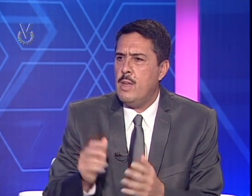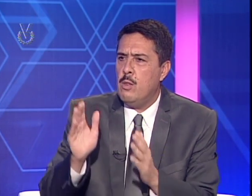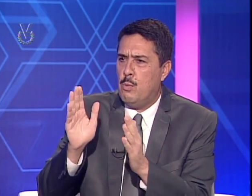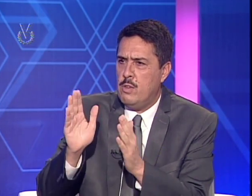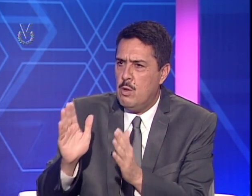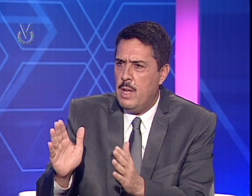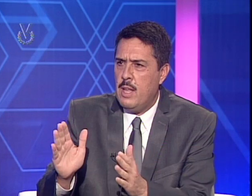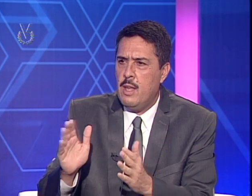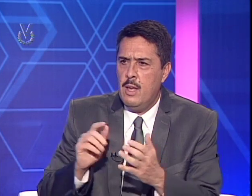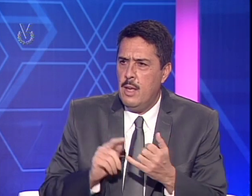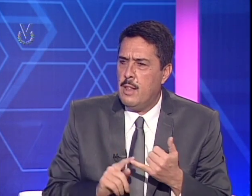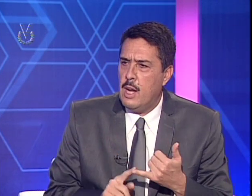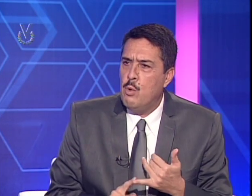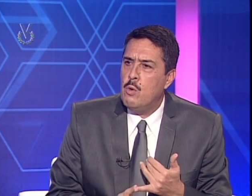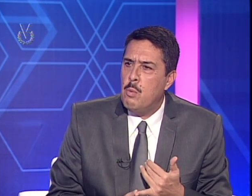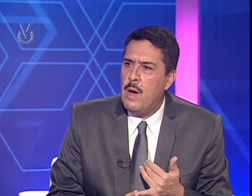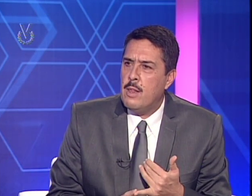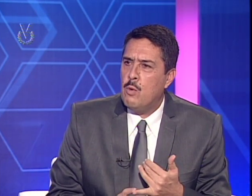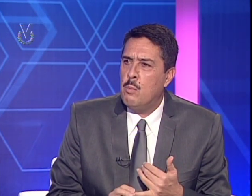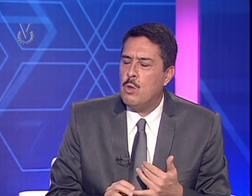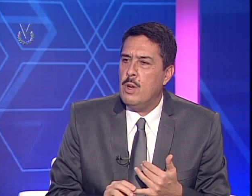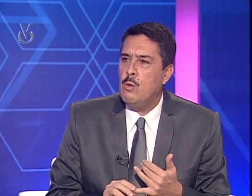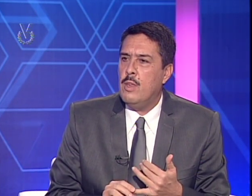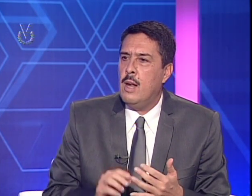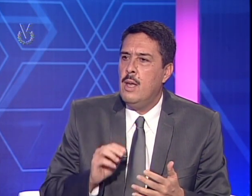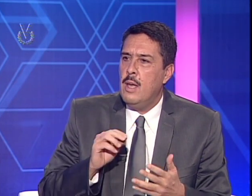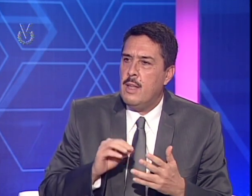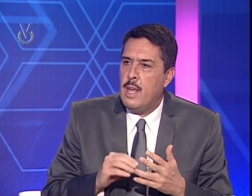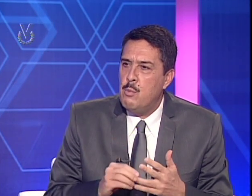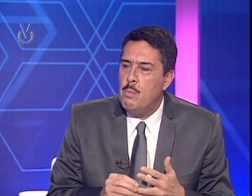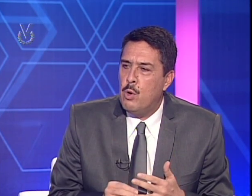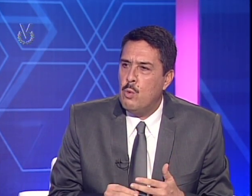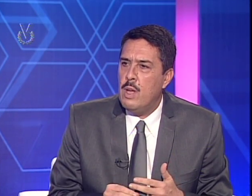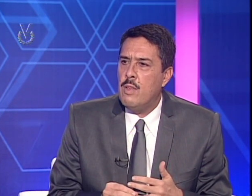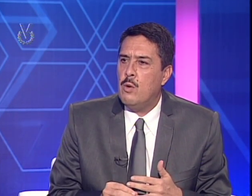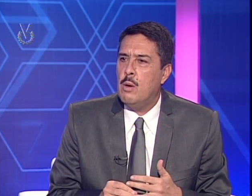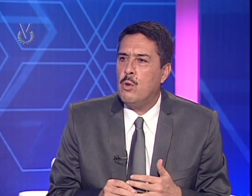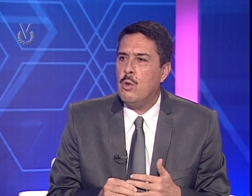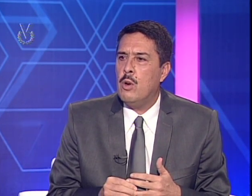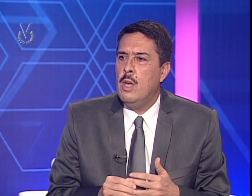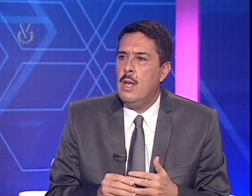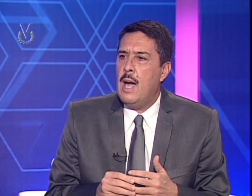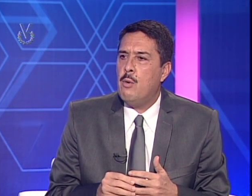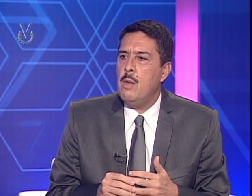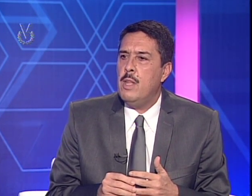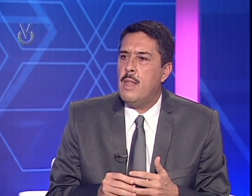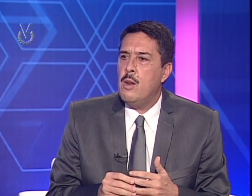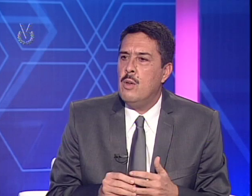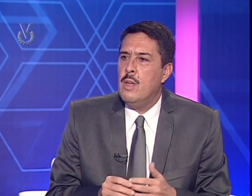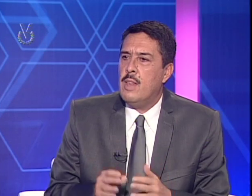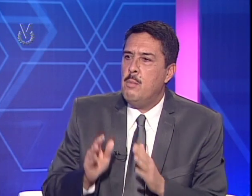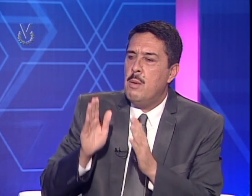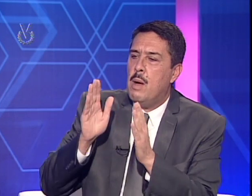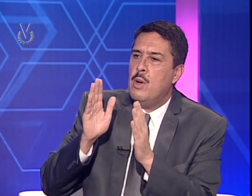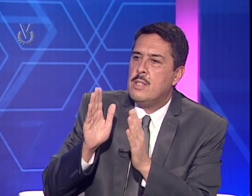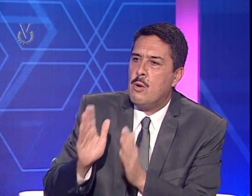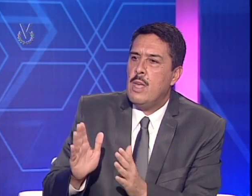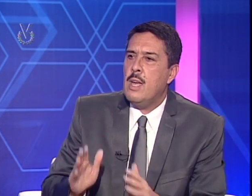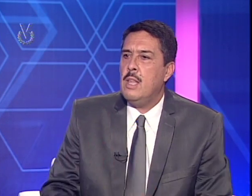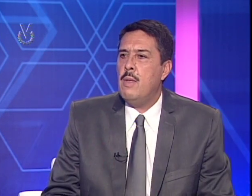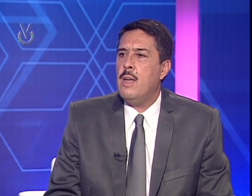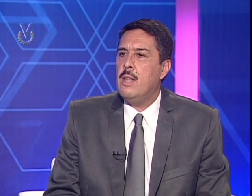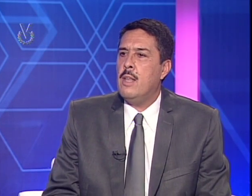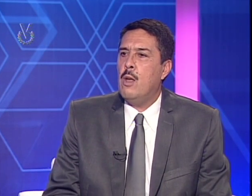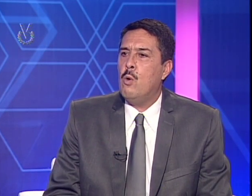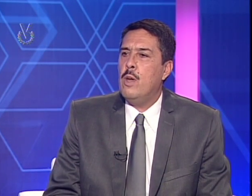vienen desarrollando. Por cierto, mañana estaremos en Nueva Esparta con el motor industrial, estaremos en Portuguesa con el motor agroalimentario, también vamos a